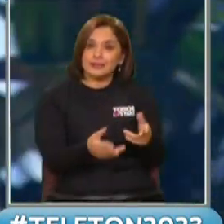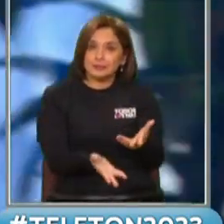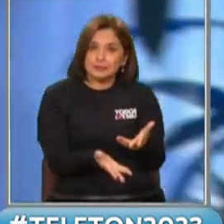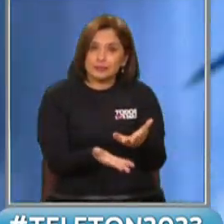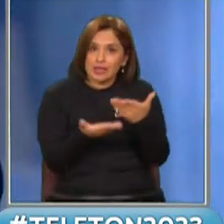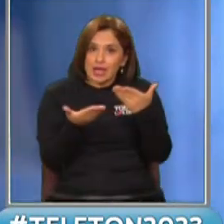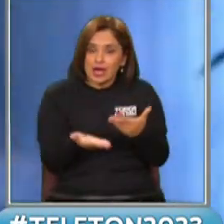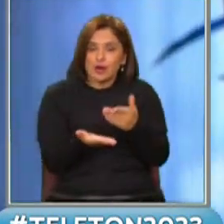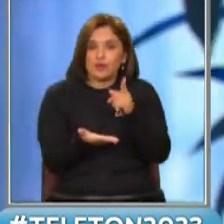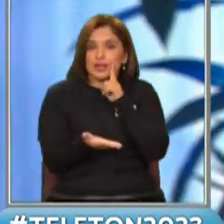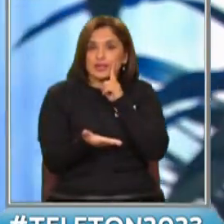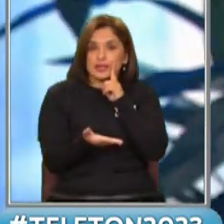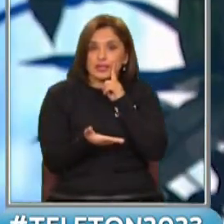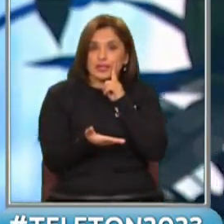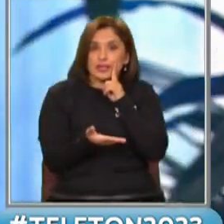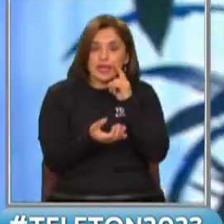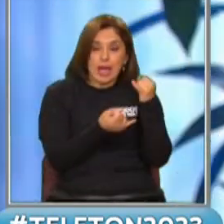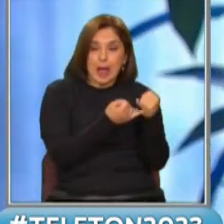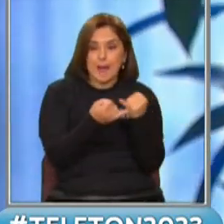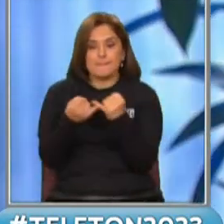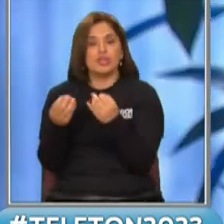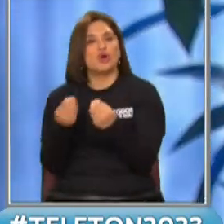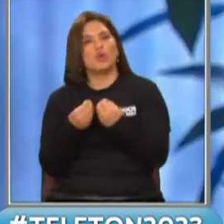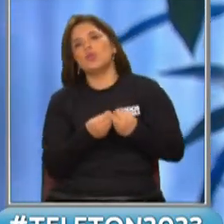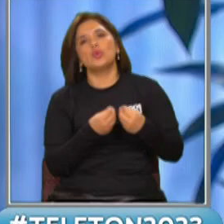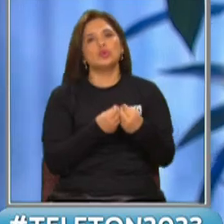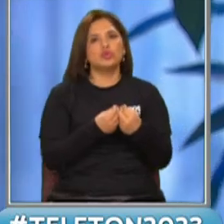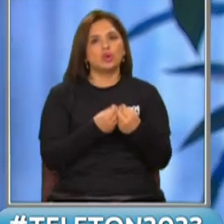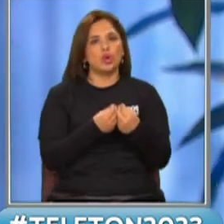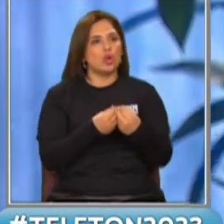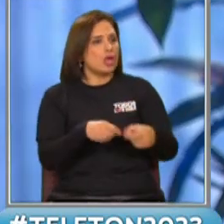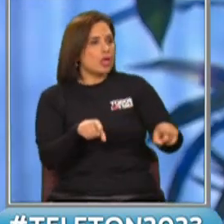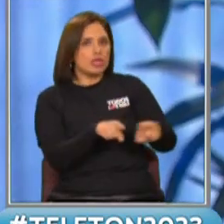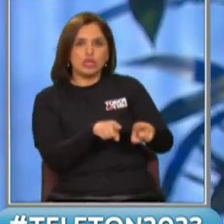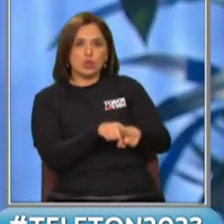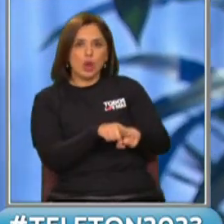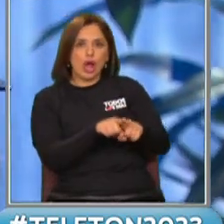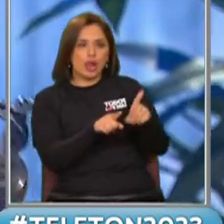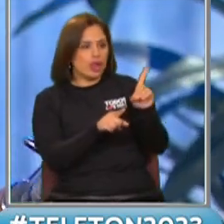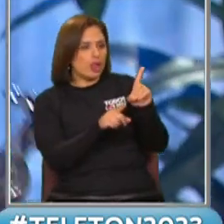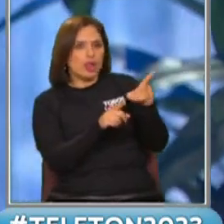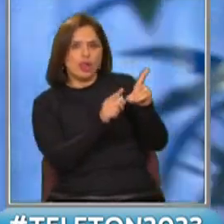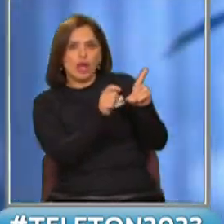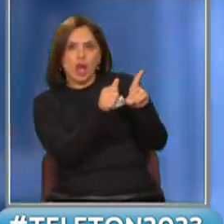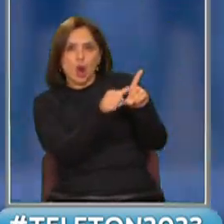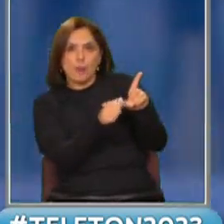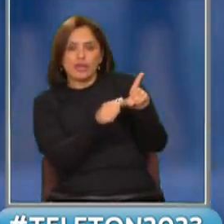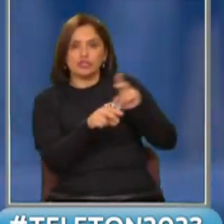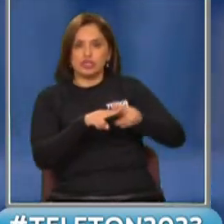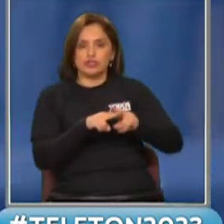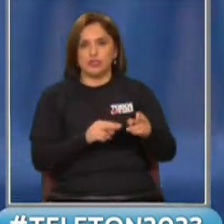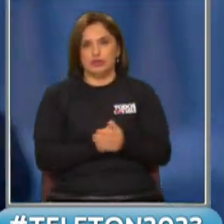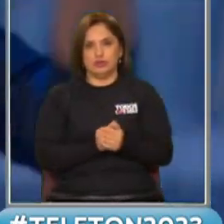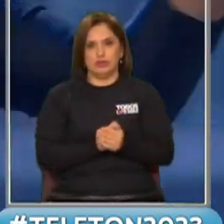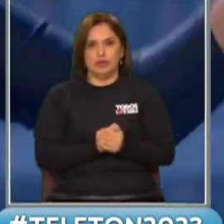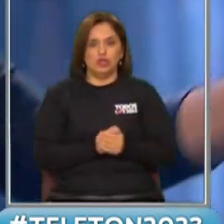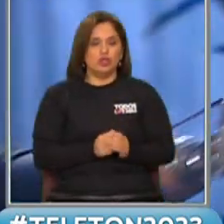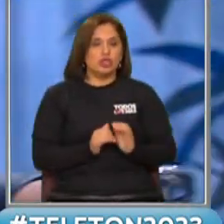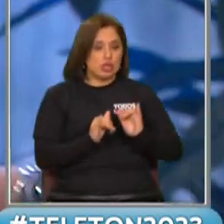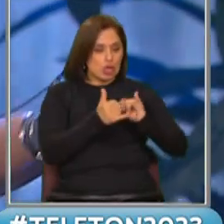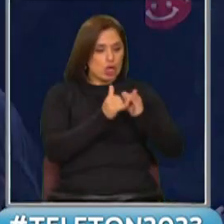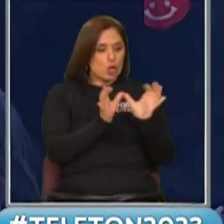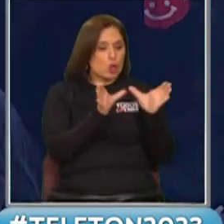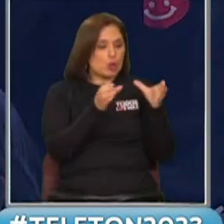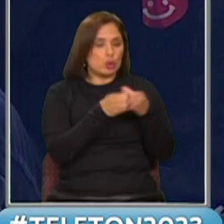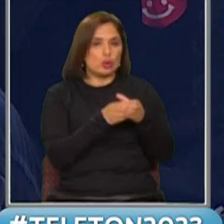ahora tiene hartos amigos que son que están con bas secoma entonces hacen el grupo de los con vasectomía y los que juegan